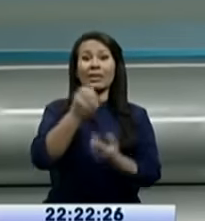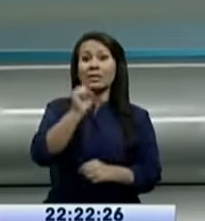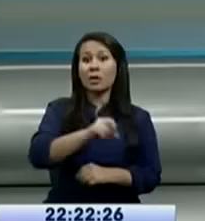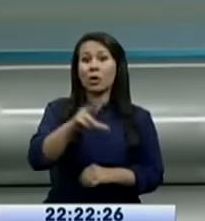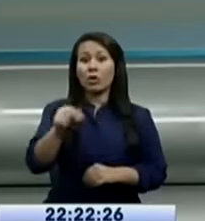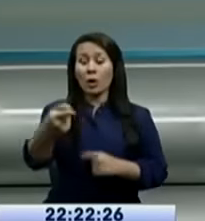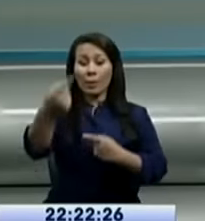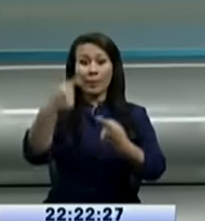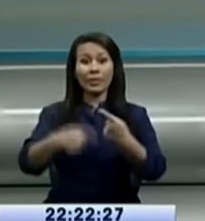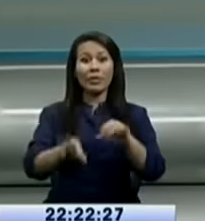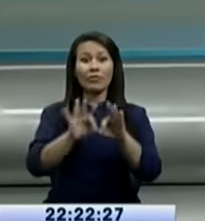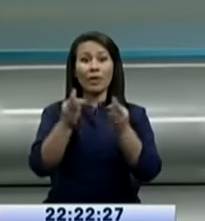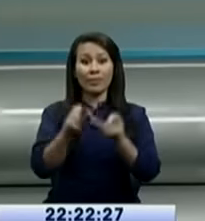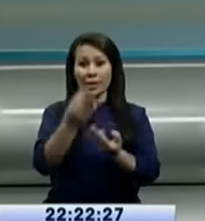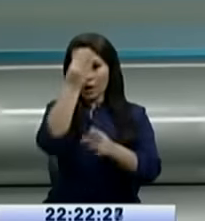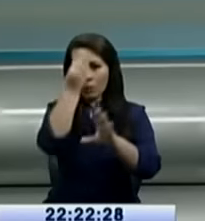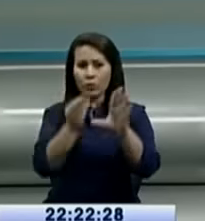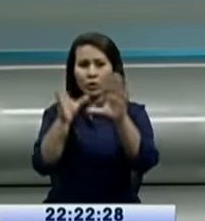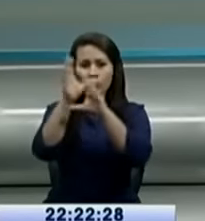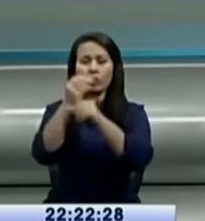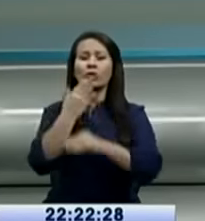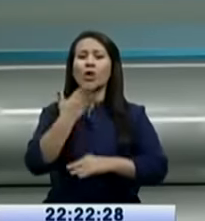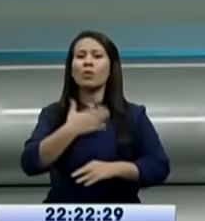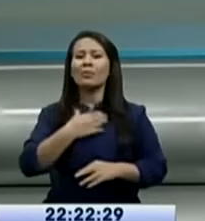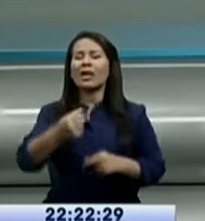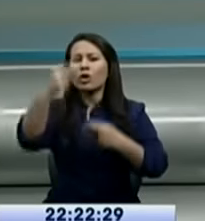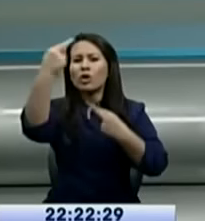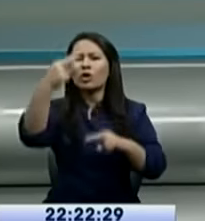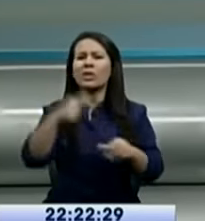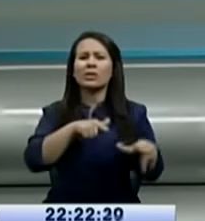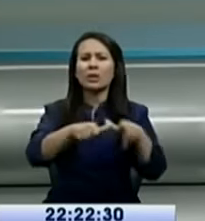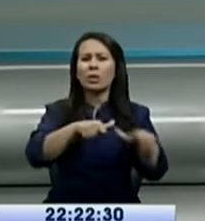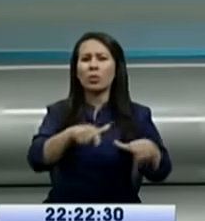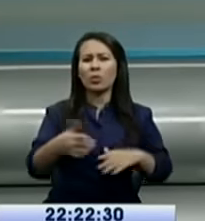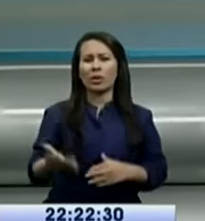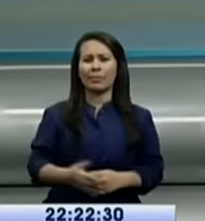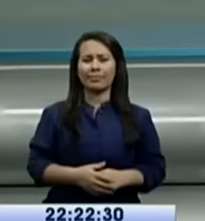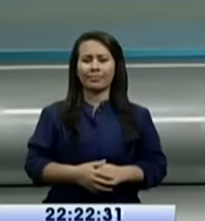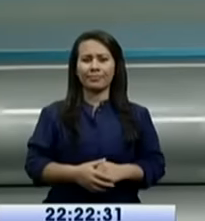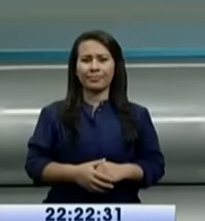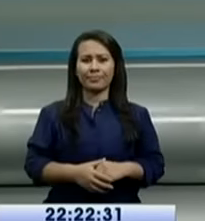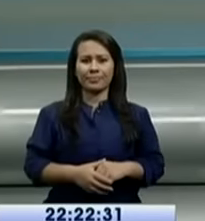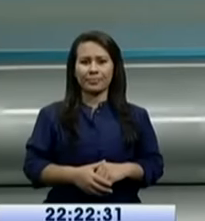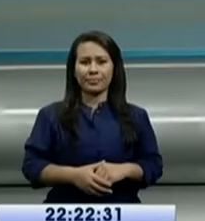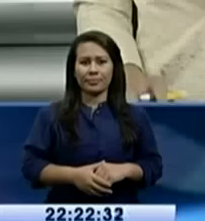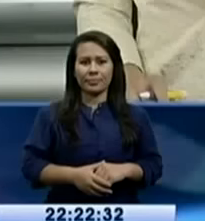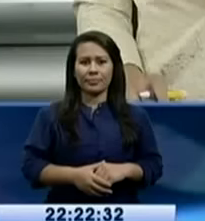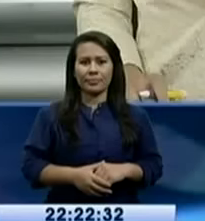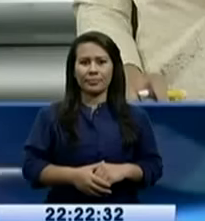no. Buenas noches, Julio César. ¿Qué novedades hay en el lugar donde estás? Te escuchamos.